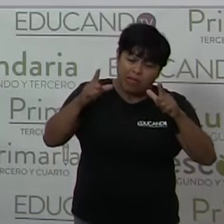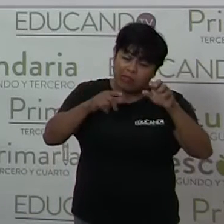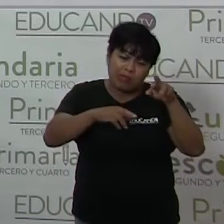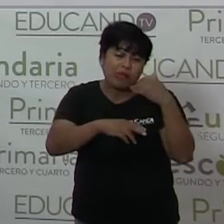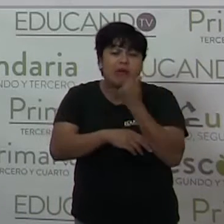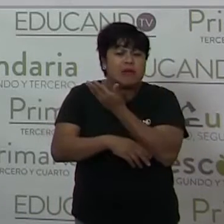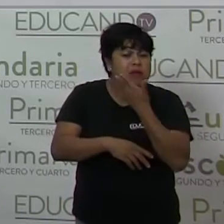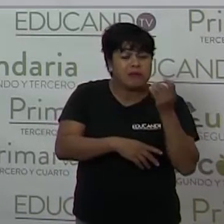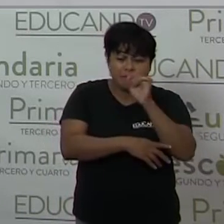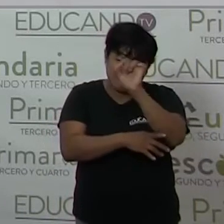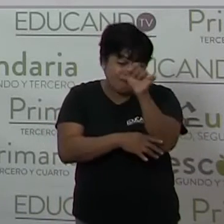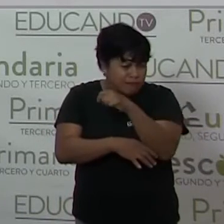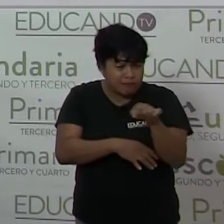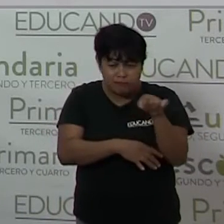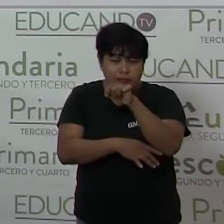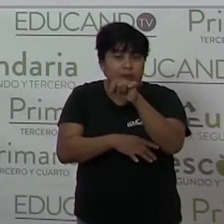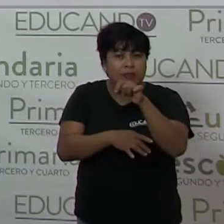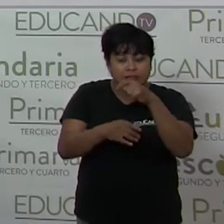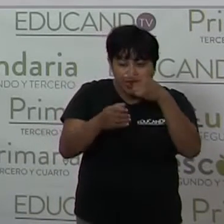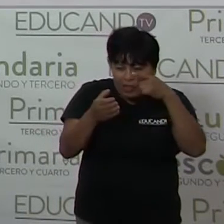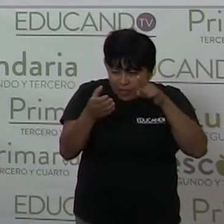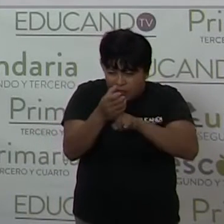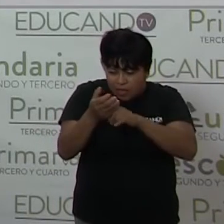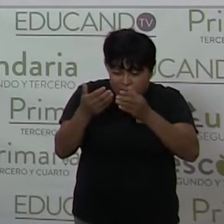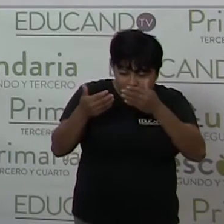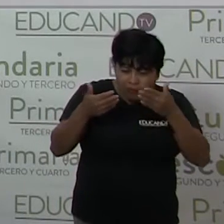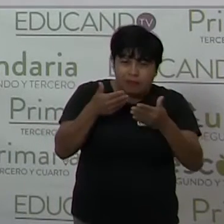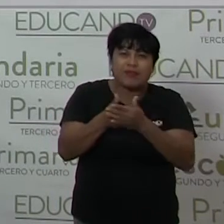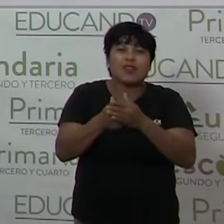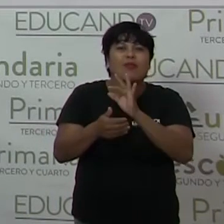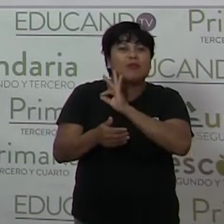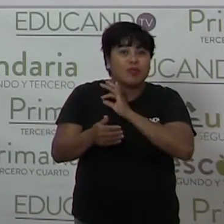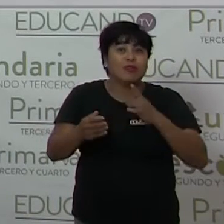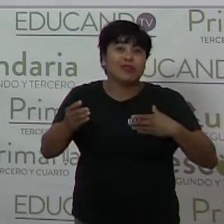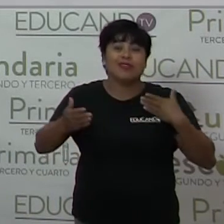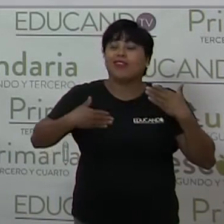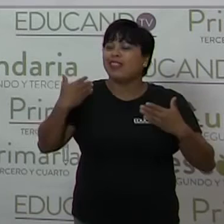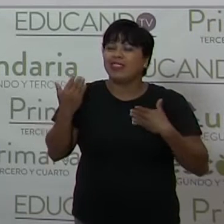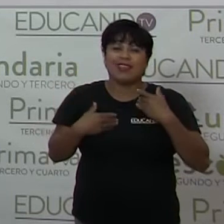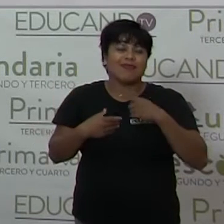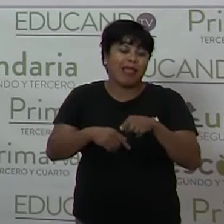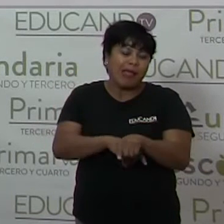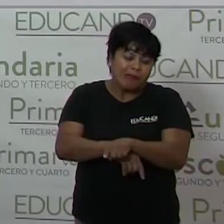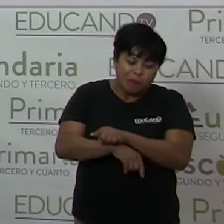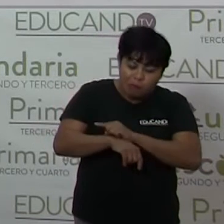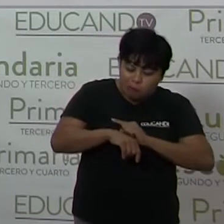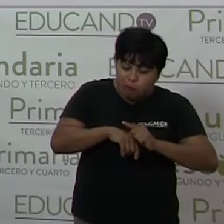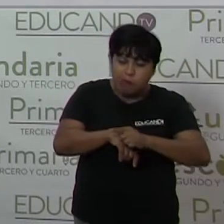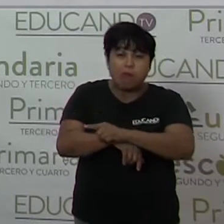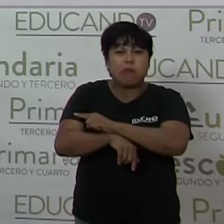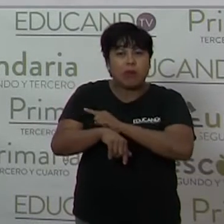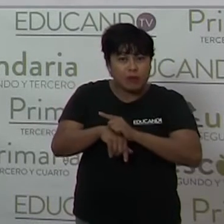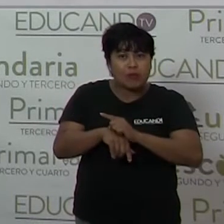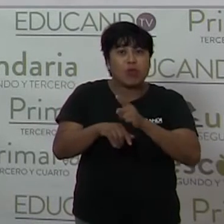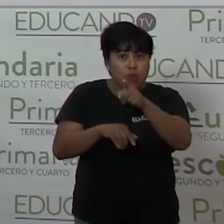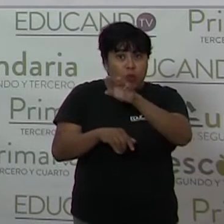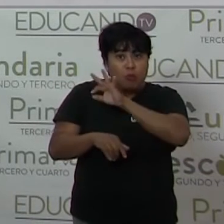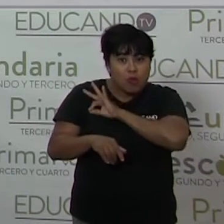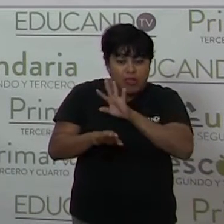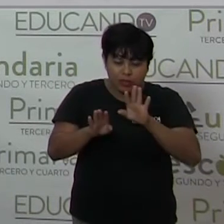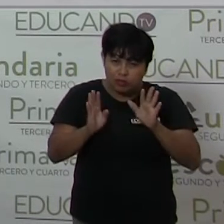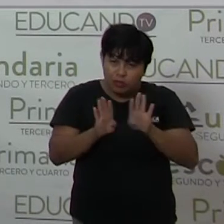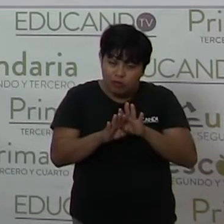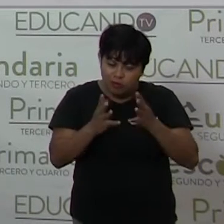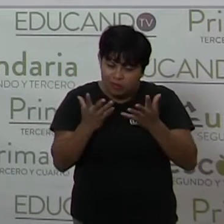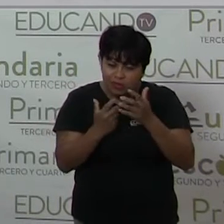garabato y poner algo al fondo y divertirnos por horas incluso puede ser un concurso en